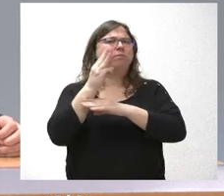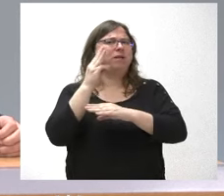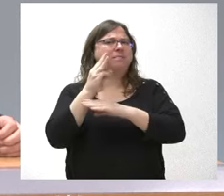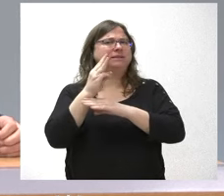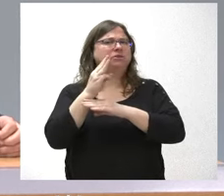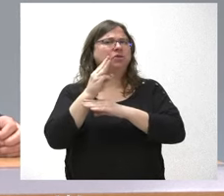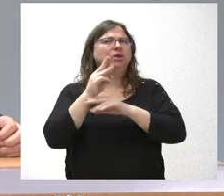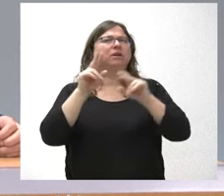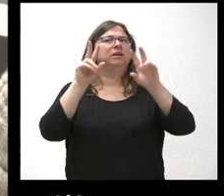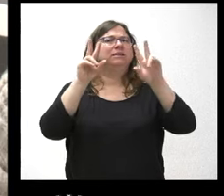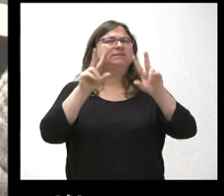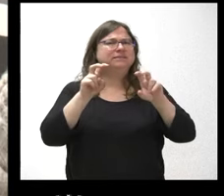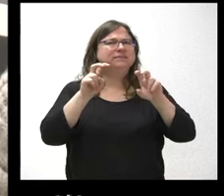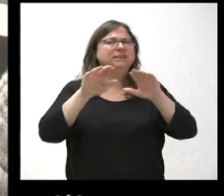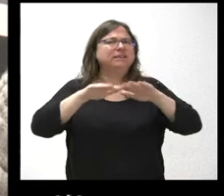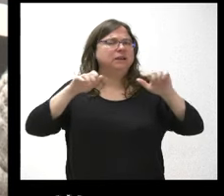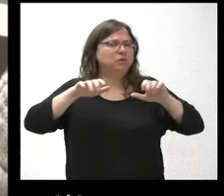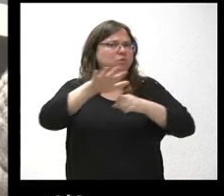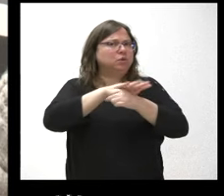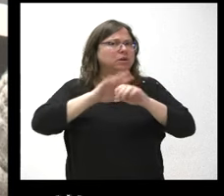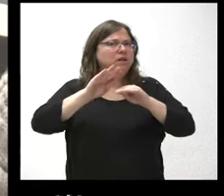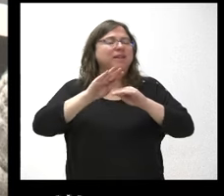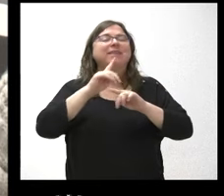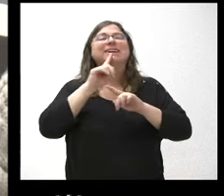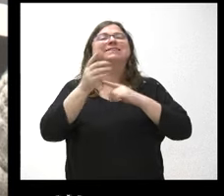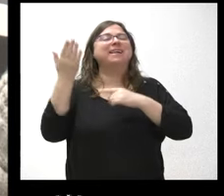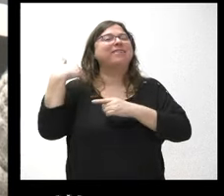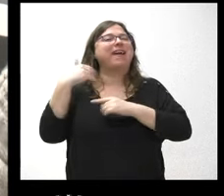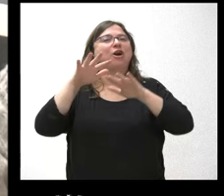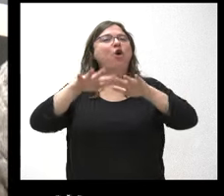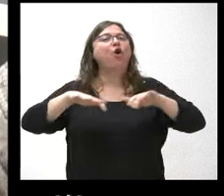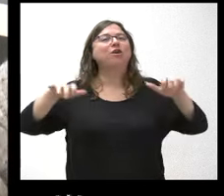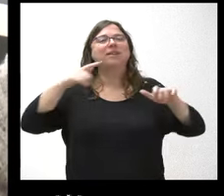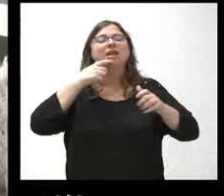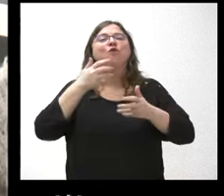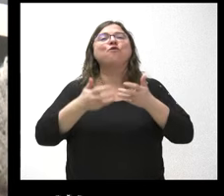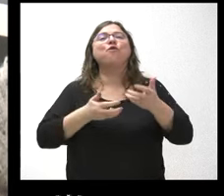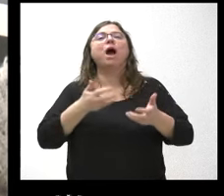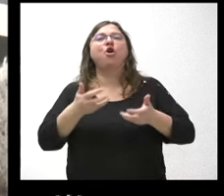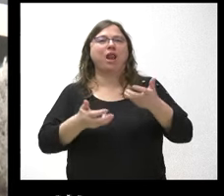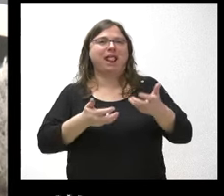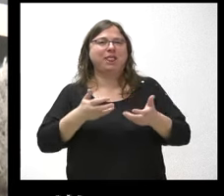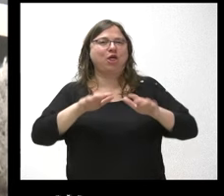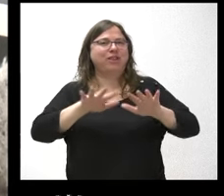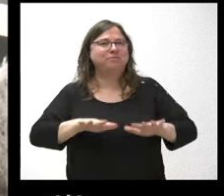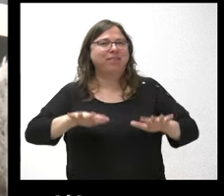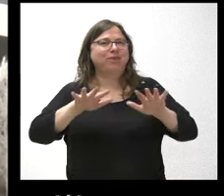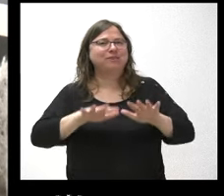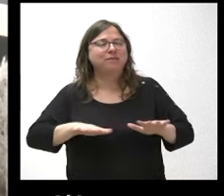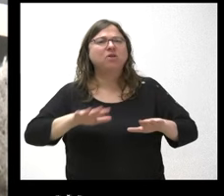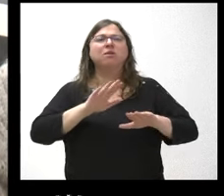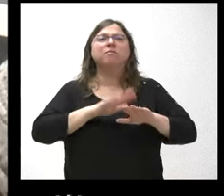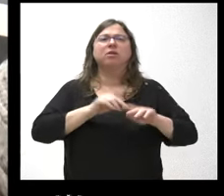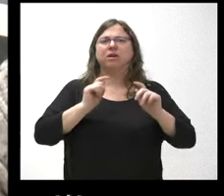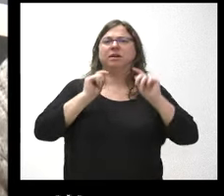área y en la que, bueno, usted dijo que se cocinaba a fuego lento, dijo en las Cortes que se estaba analizando y tal, ¿por qué ahora se decide que sea el Parlamento